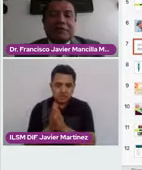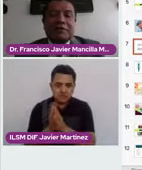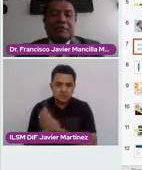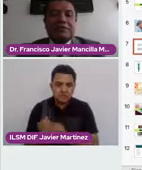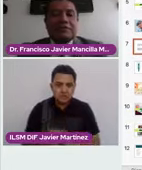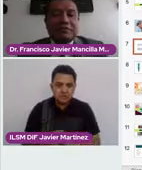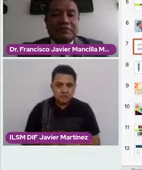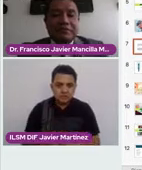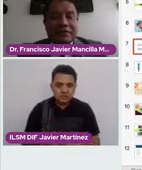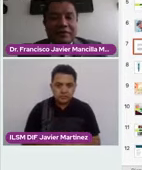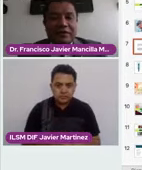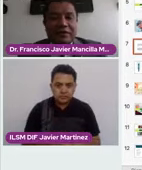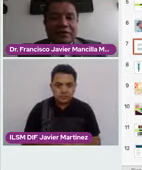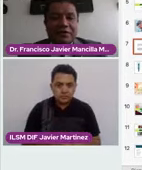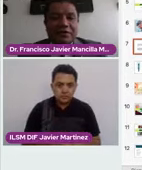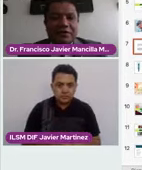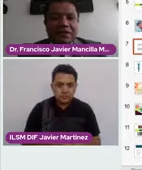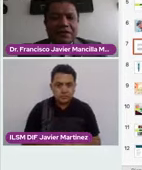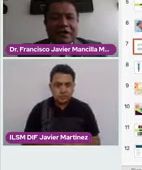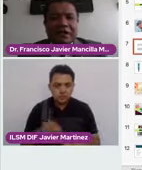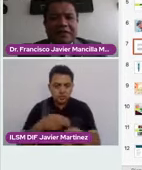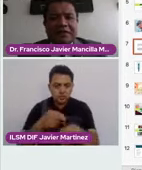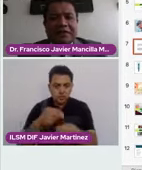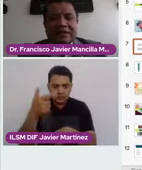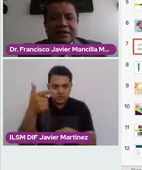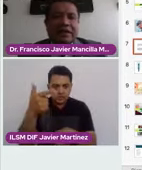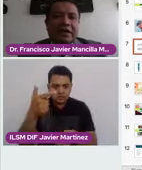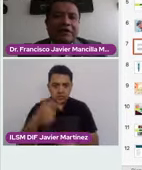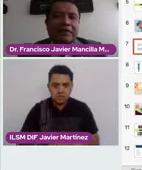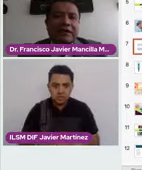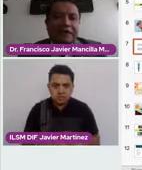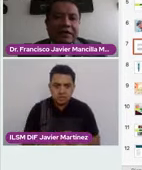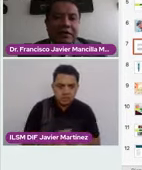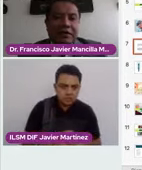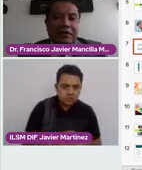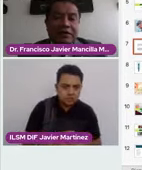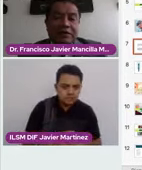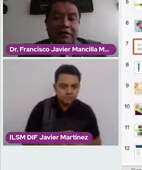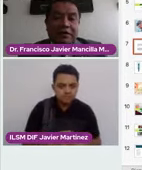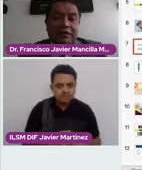Sí, estamos viendo la 7. Bueno, a pesar